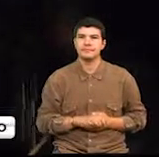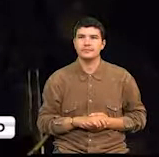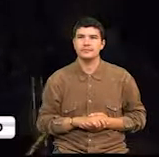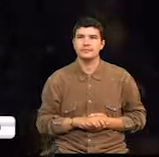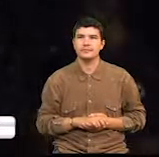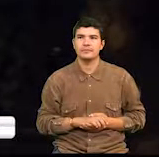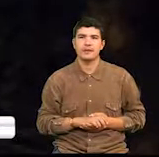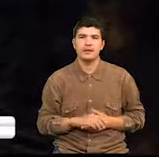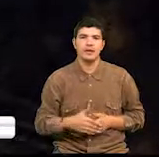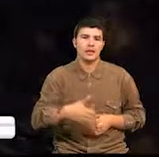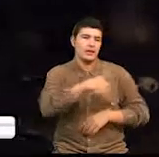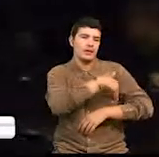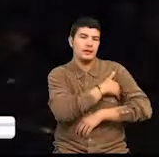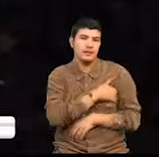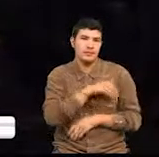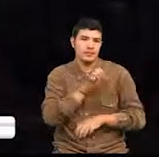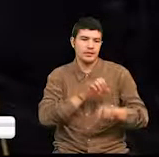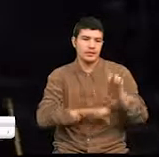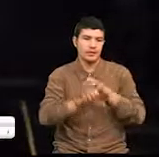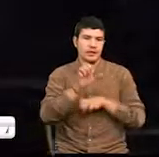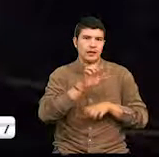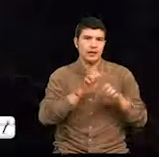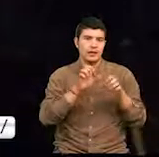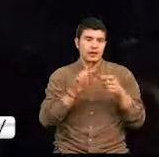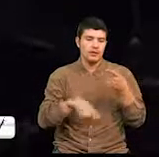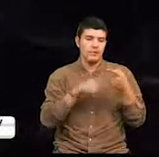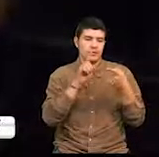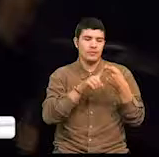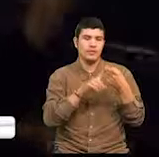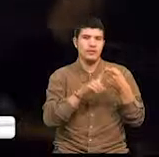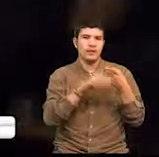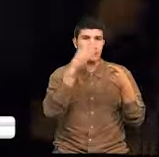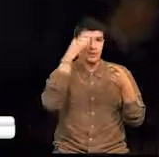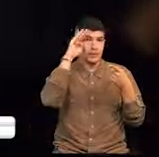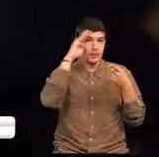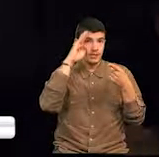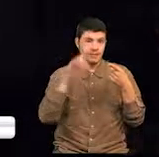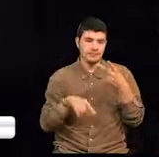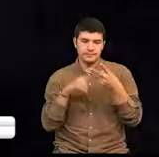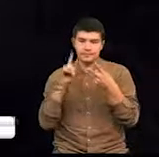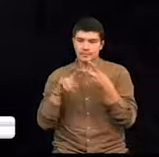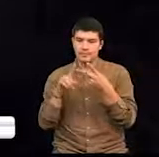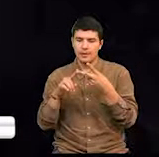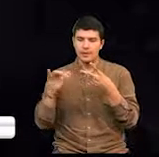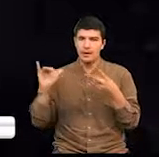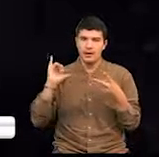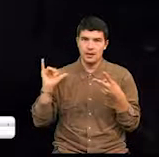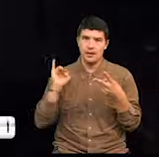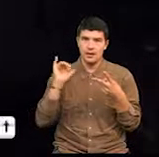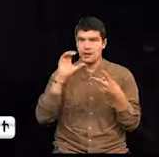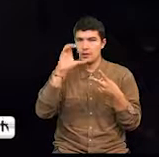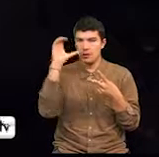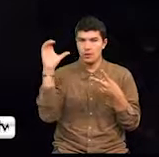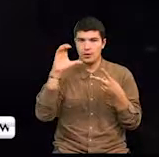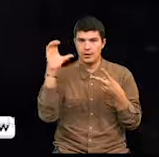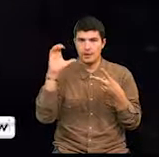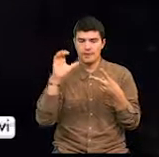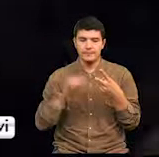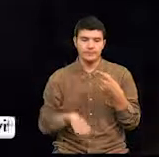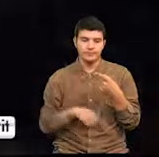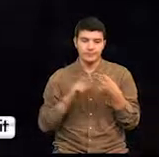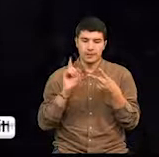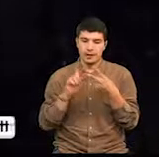El Ministerio de Defensa tiene dos grandes cabezas, la Policía Nacional y las Fuerzas Militares de Colombia. Uh-huh. Dentro de